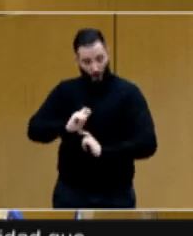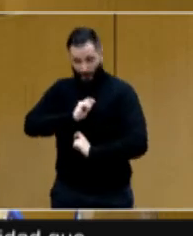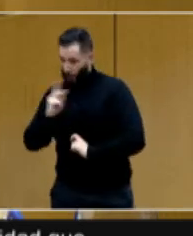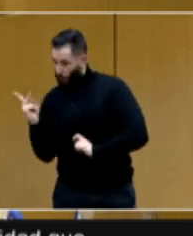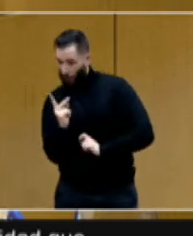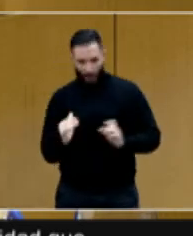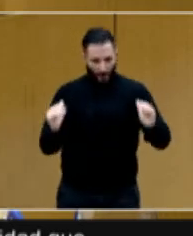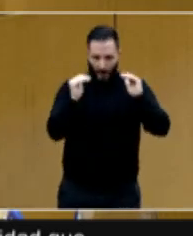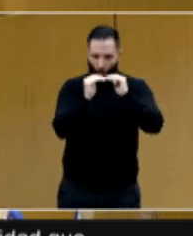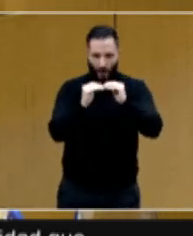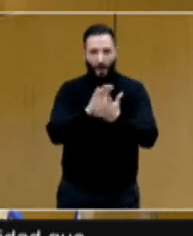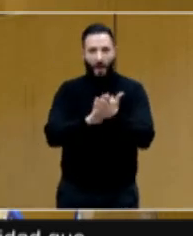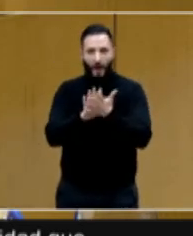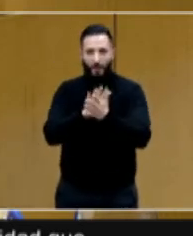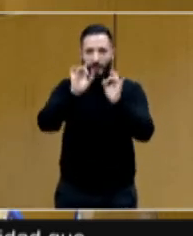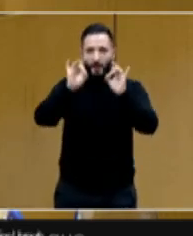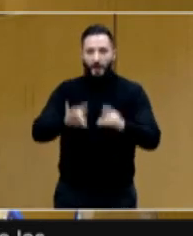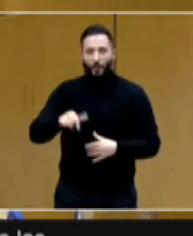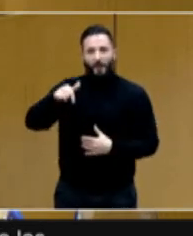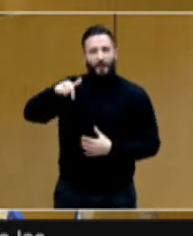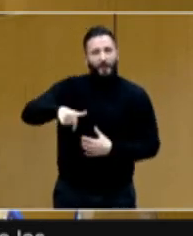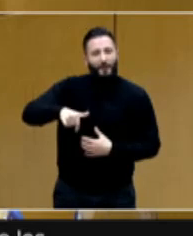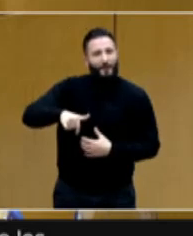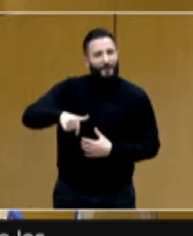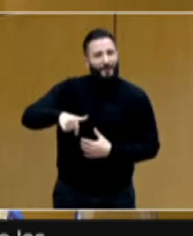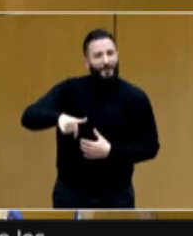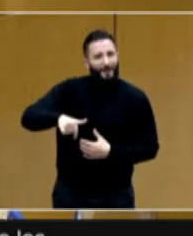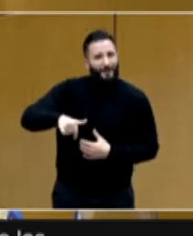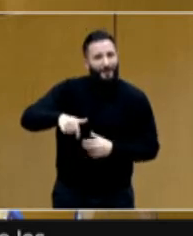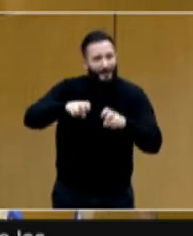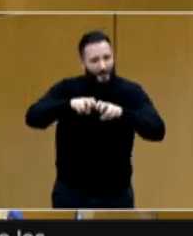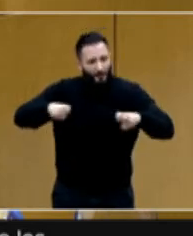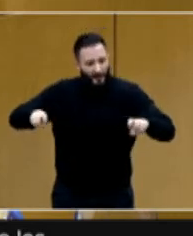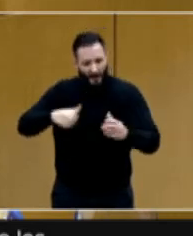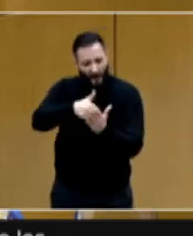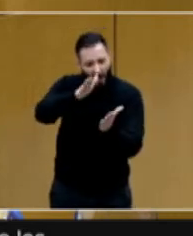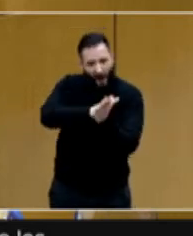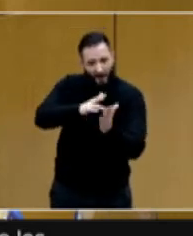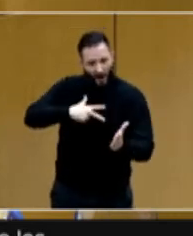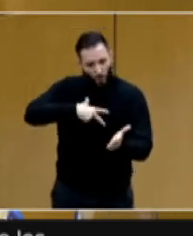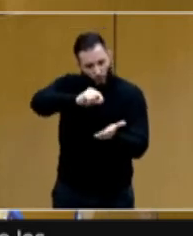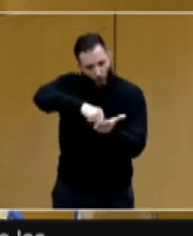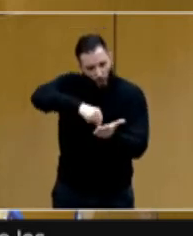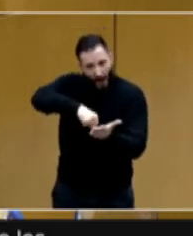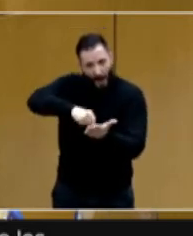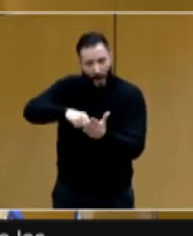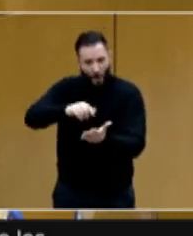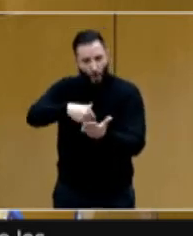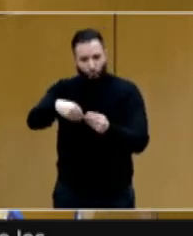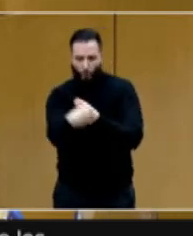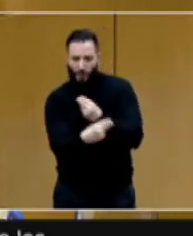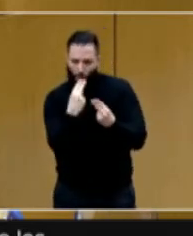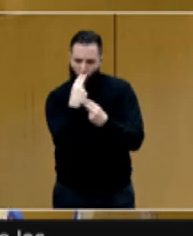de igualdad en la misma mesa que lo hacen el resto de los ciudadanos firmando una escritura un acta notarial o un documento notarial o un documento público que va